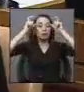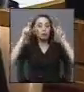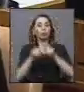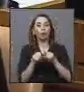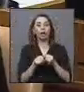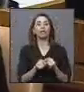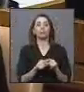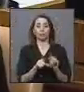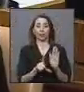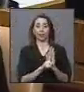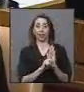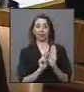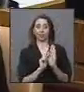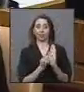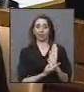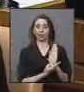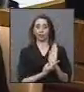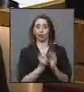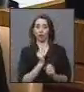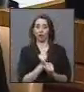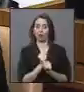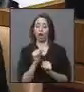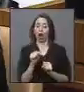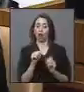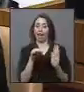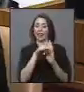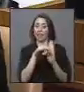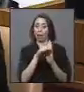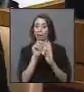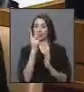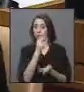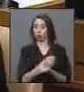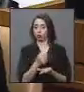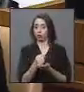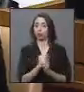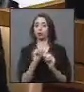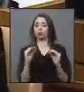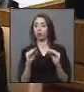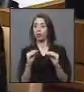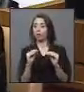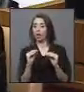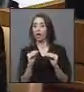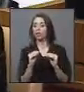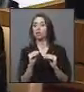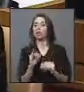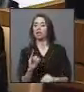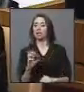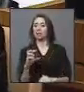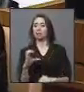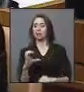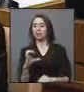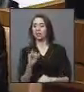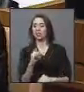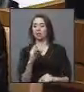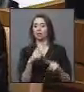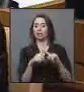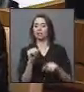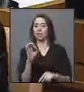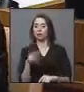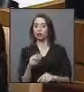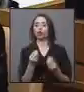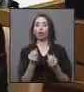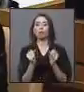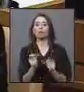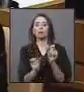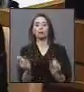usted que en la reforma laboral que estamos tramitando en el segundo trámite no pudimos hablar de la indexación del IPC y hoy día todo el mundo dice cómo es posible